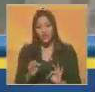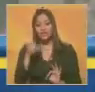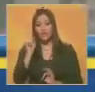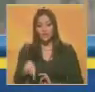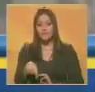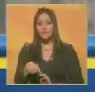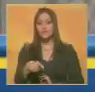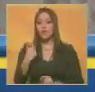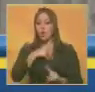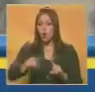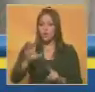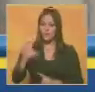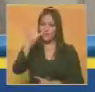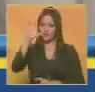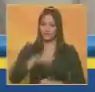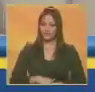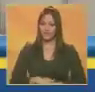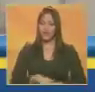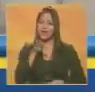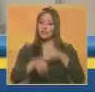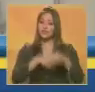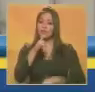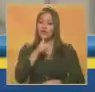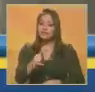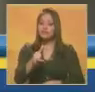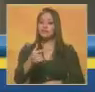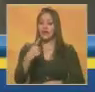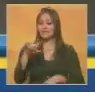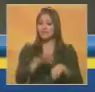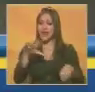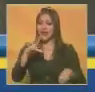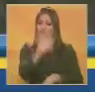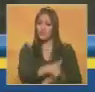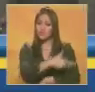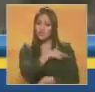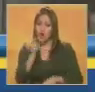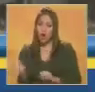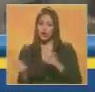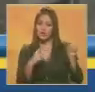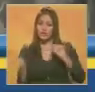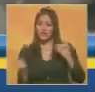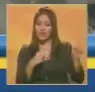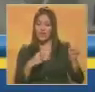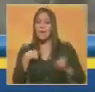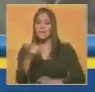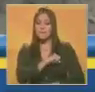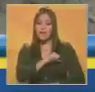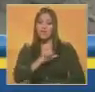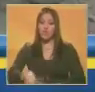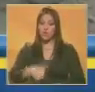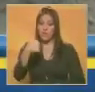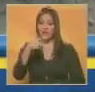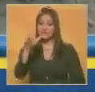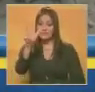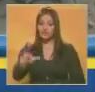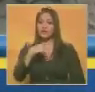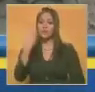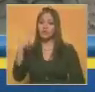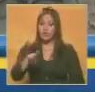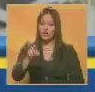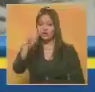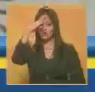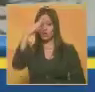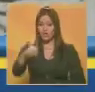de Inmigración. Según la prensa local, hay varios heridos graves que fueron hospitalizados, por lo que se teme que aumente la cifra de muertos.